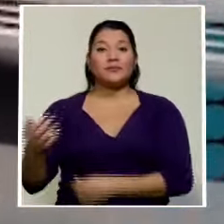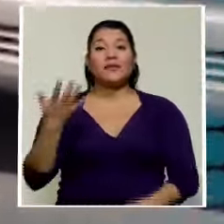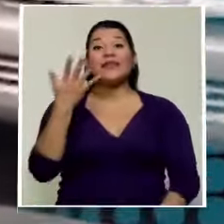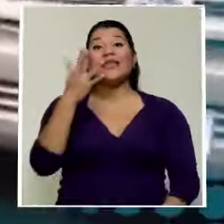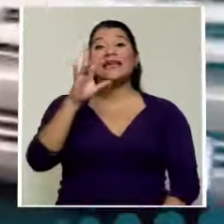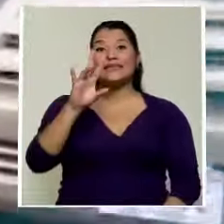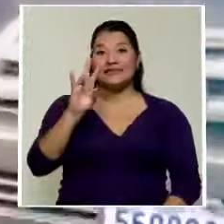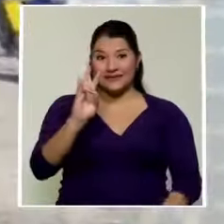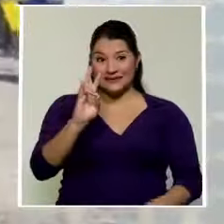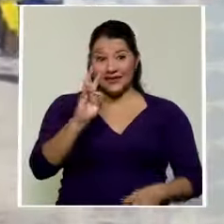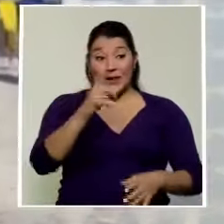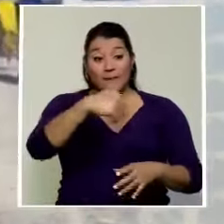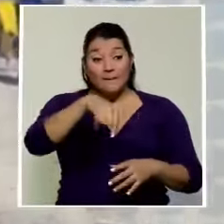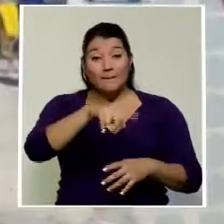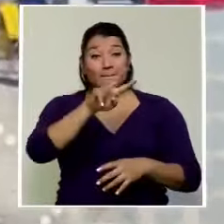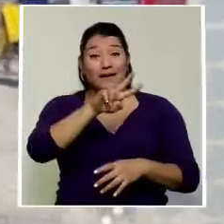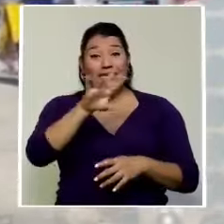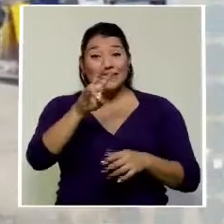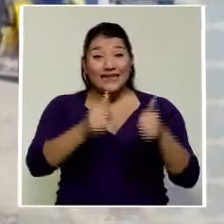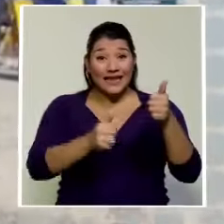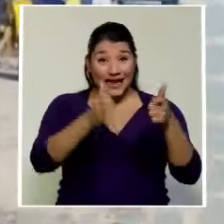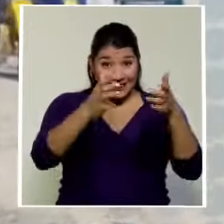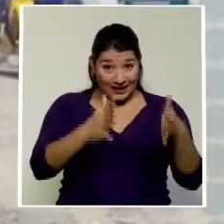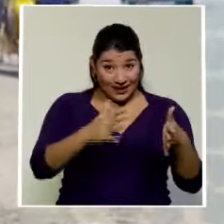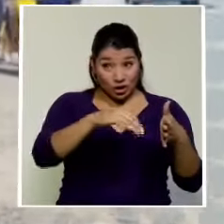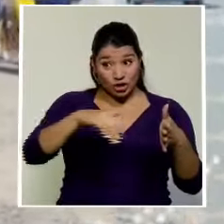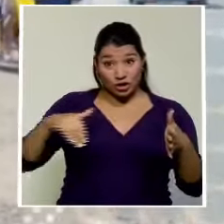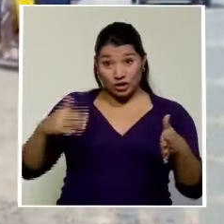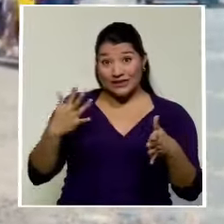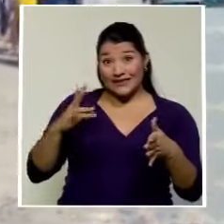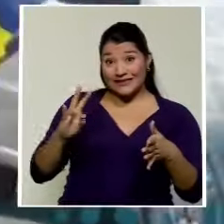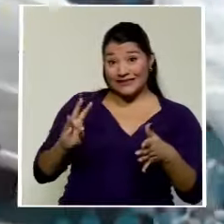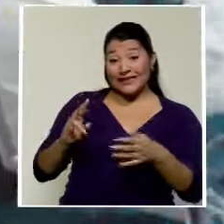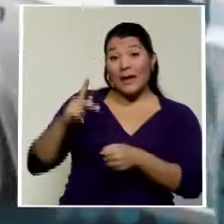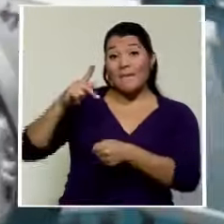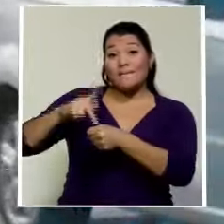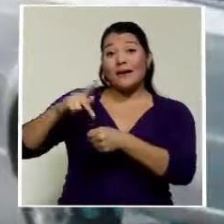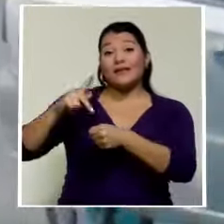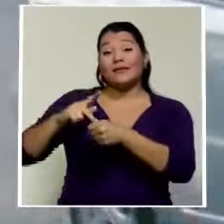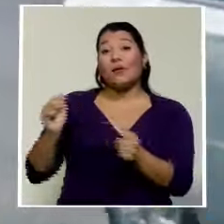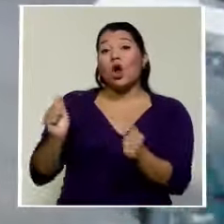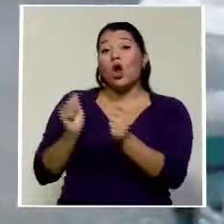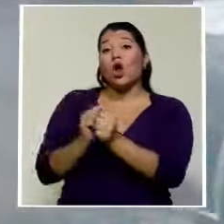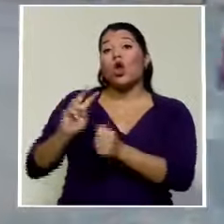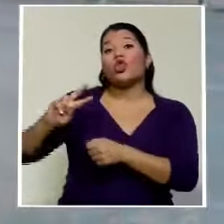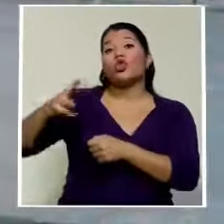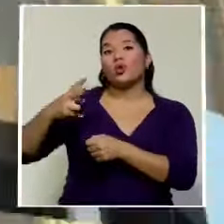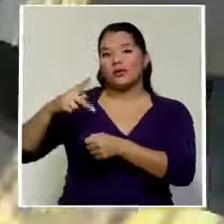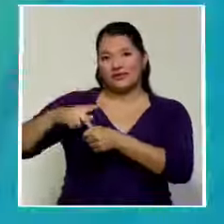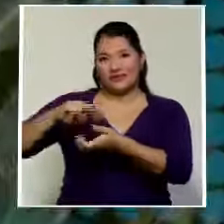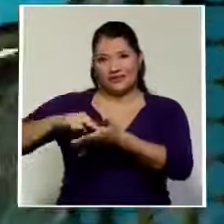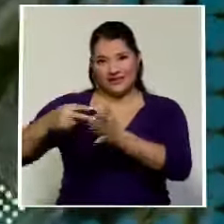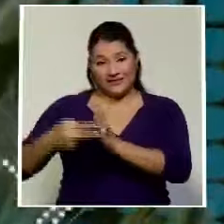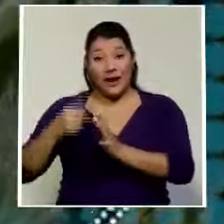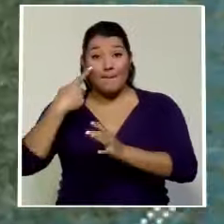...17 de los 27 candidatos a la presidencia de la República estarán participando con una doble postulación.